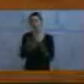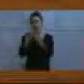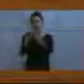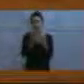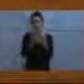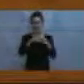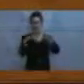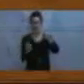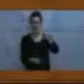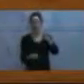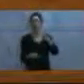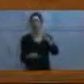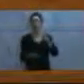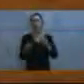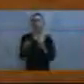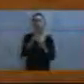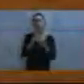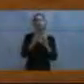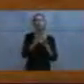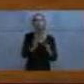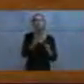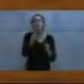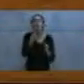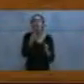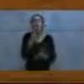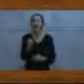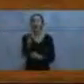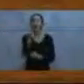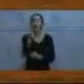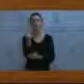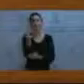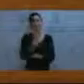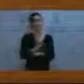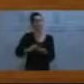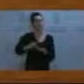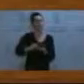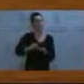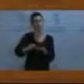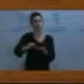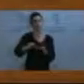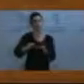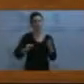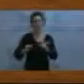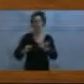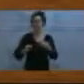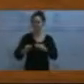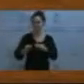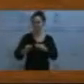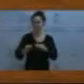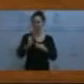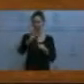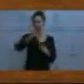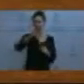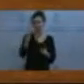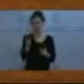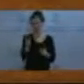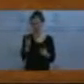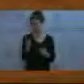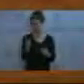déficit, y que por eso no se va a poder dar soporte económico a esta iniciativa, es de 0,3.